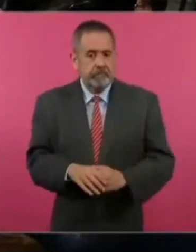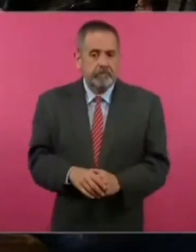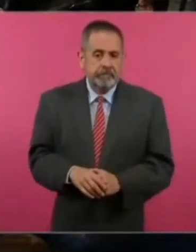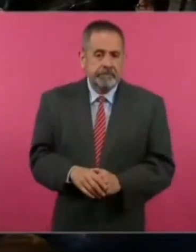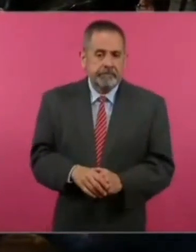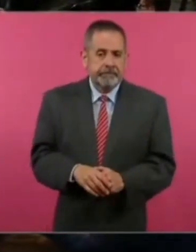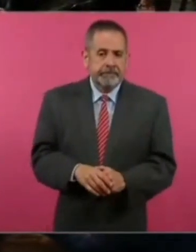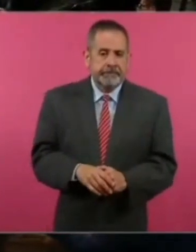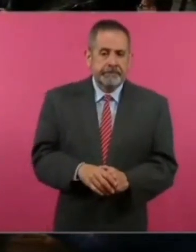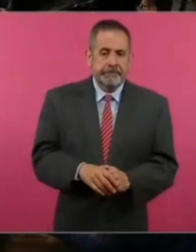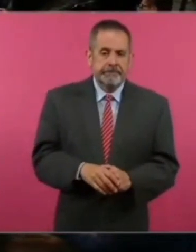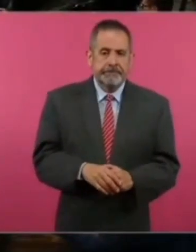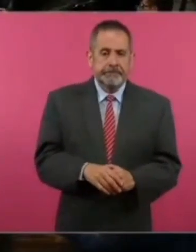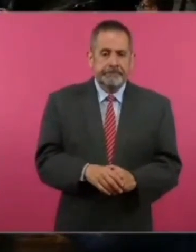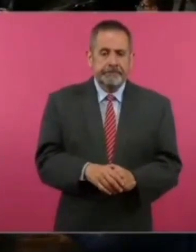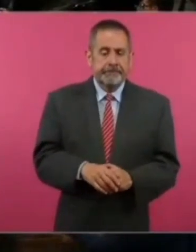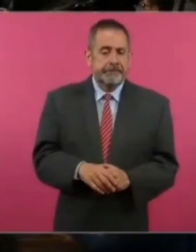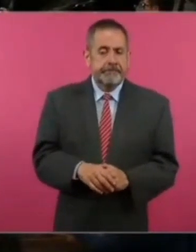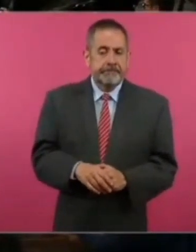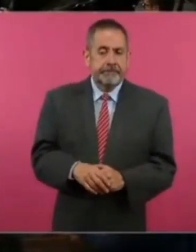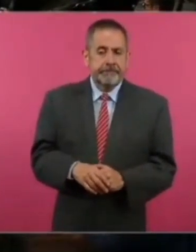Y además,